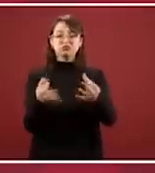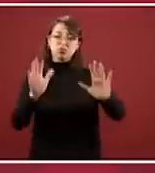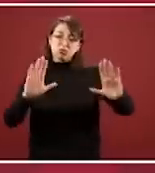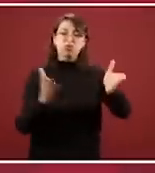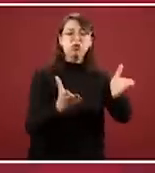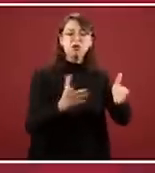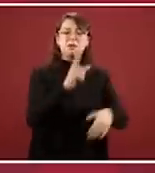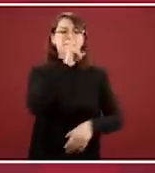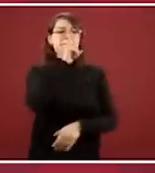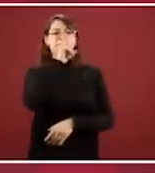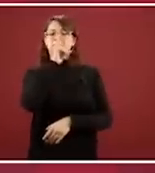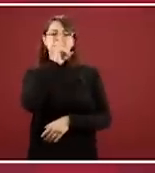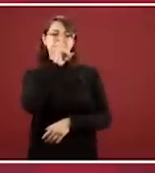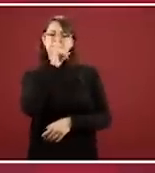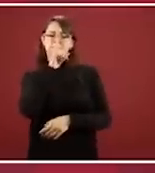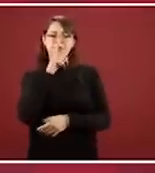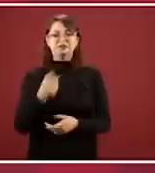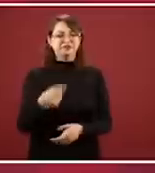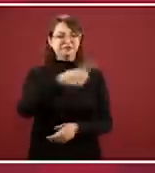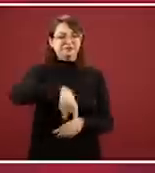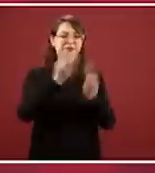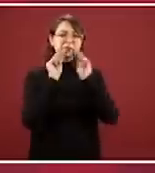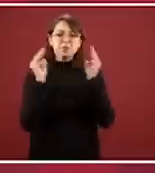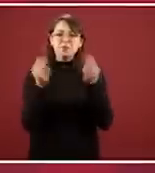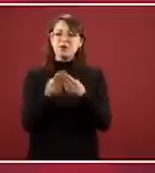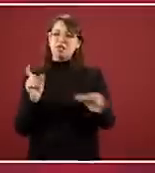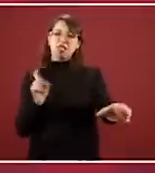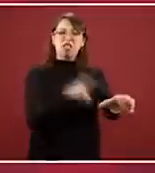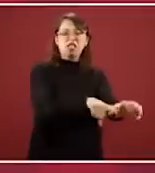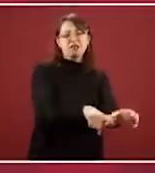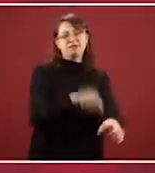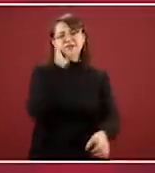para que no los atrapen las bandas.